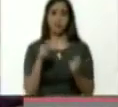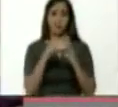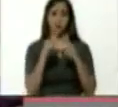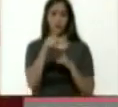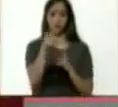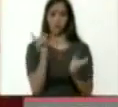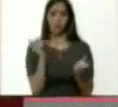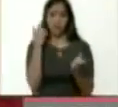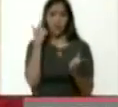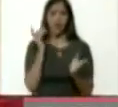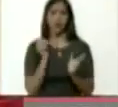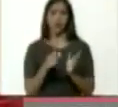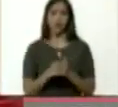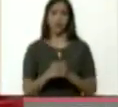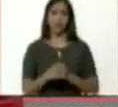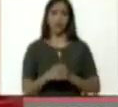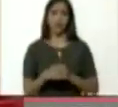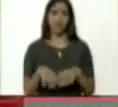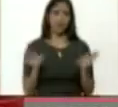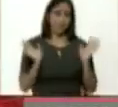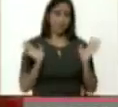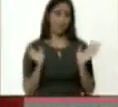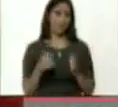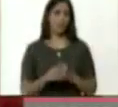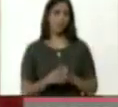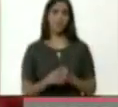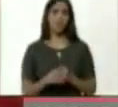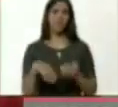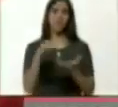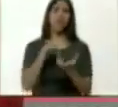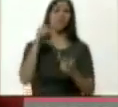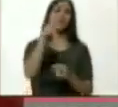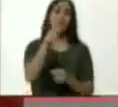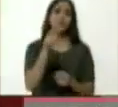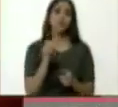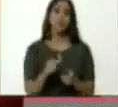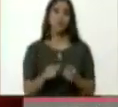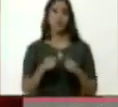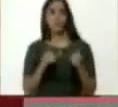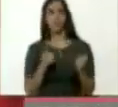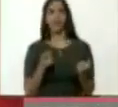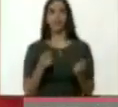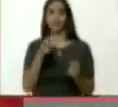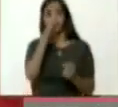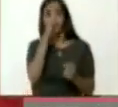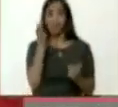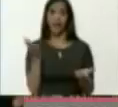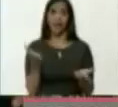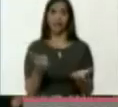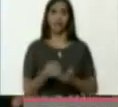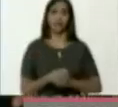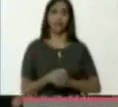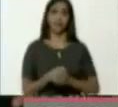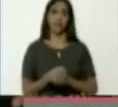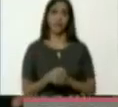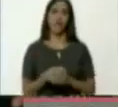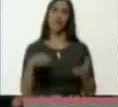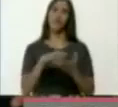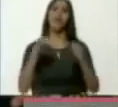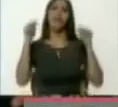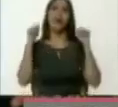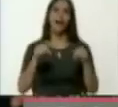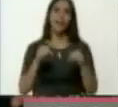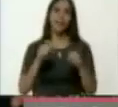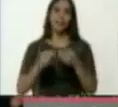conozco... No son ningún plumazo para acá. No, el problema. Es tu problema. Aquí, el problema aquí, pero usted están vacilando ya que está Unidos. No, el problema aquí fue el ataque que